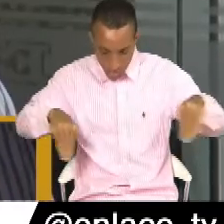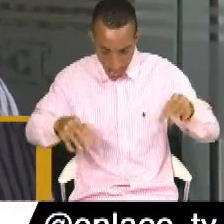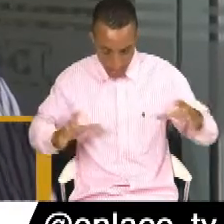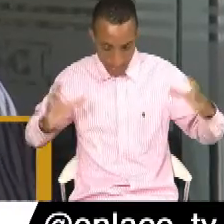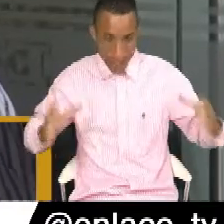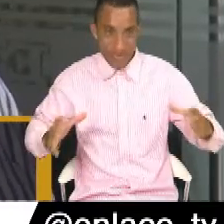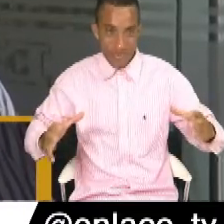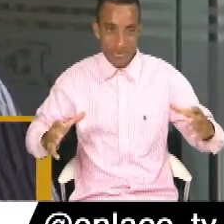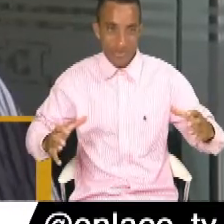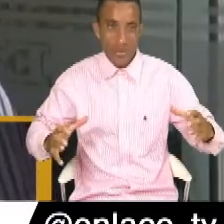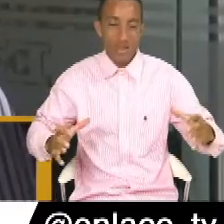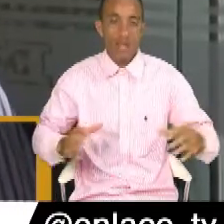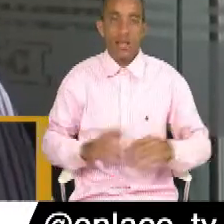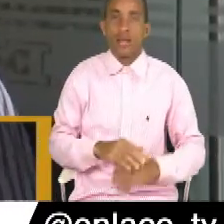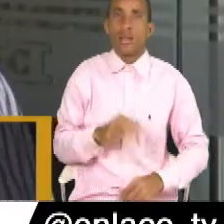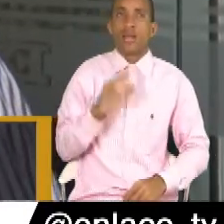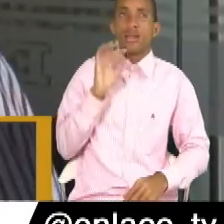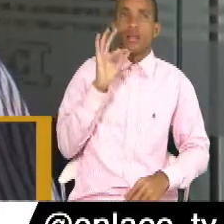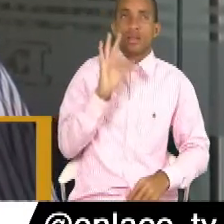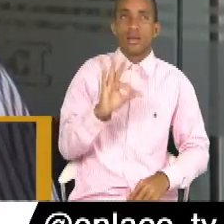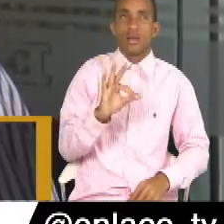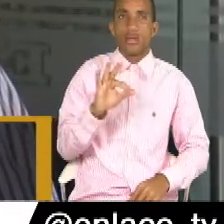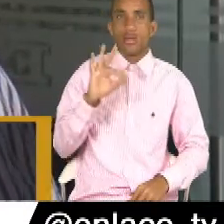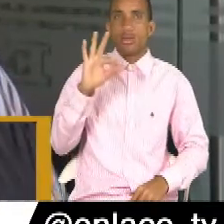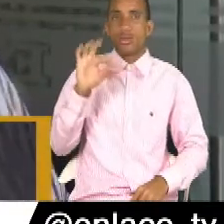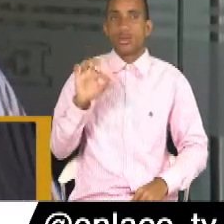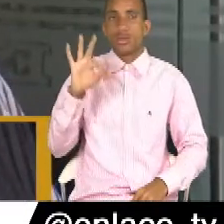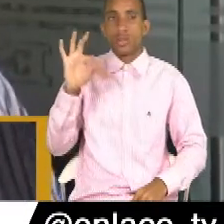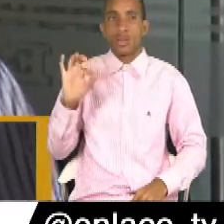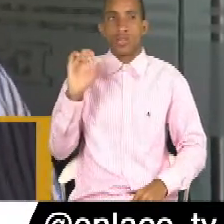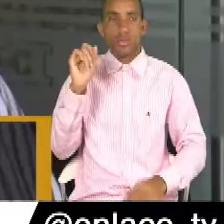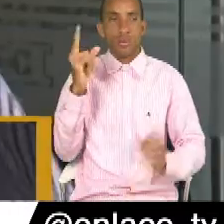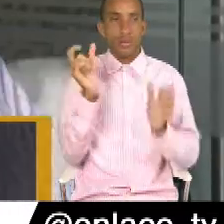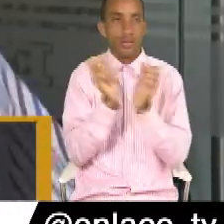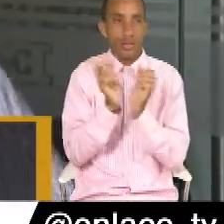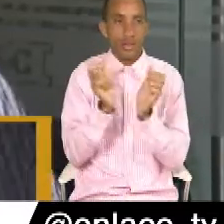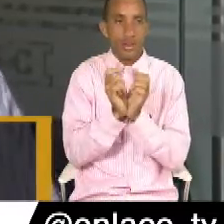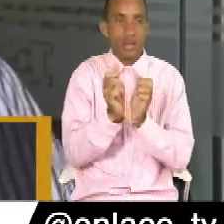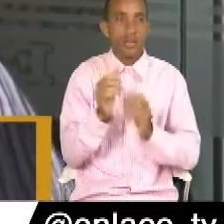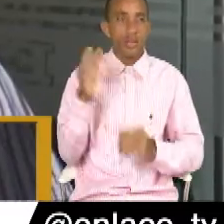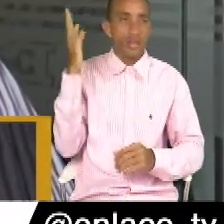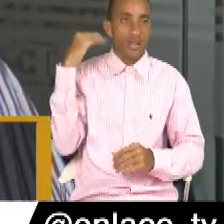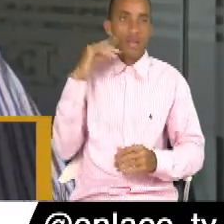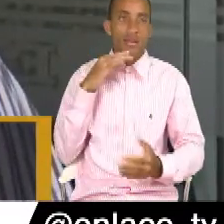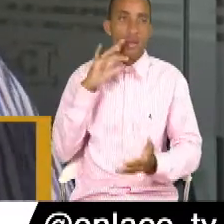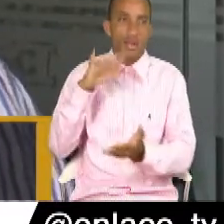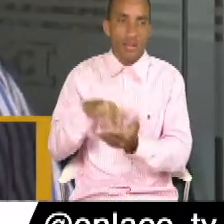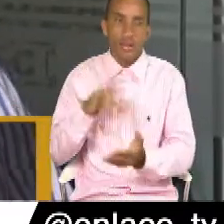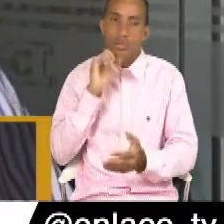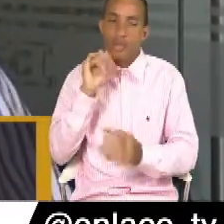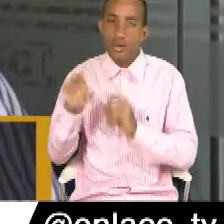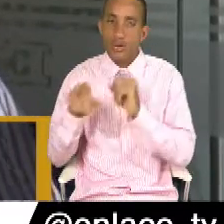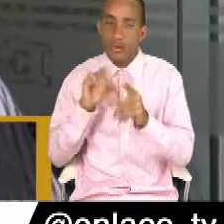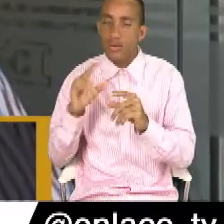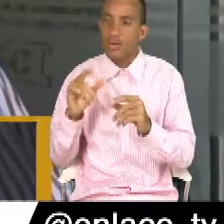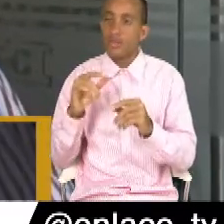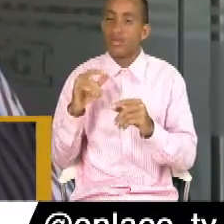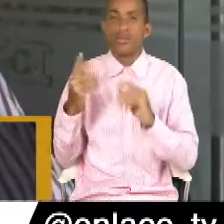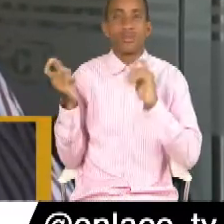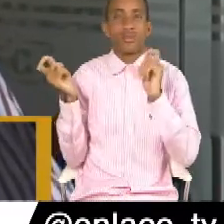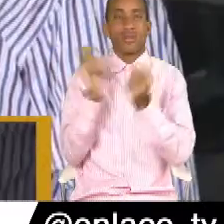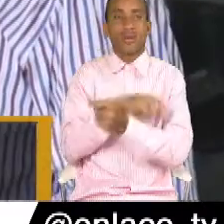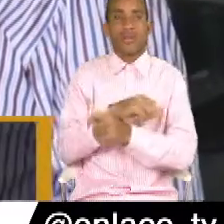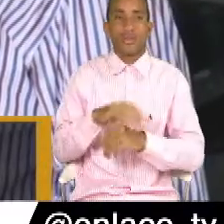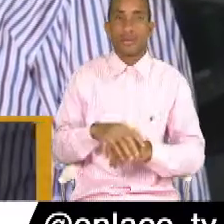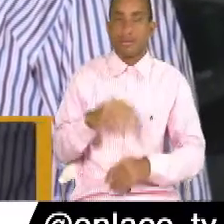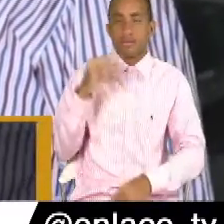el 388 del barrio Primero de Mayo, pero eso como cambiaron la, como yo estuve por allá preguntando y cambiaron las nomenclaturas, entonces ni